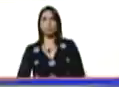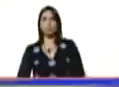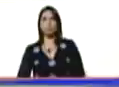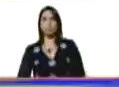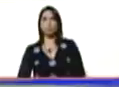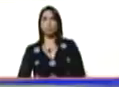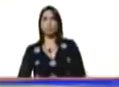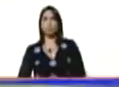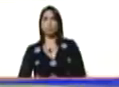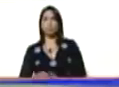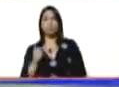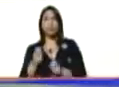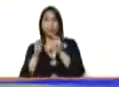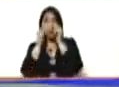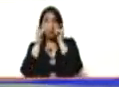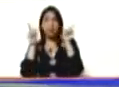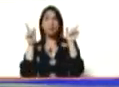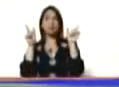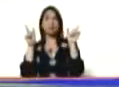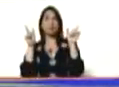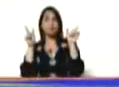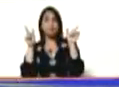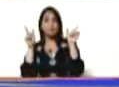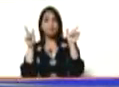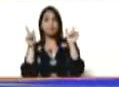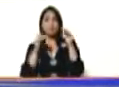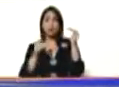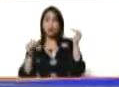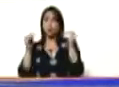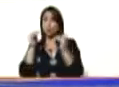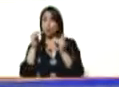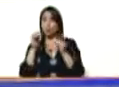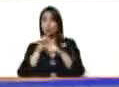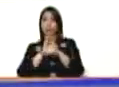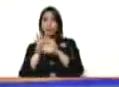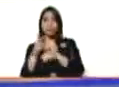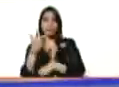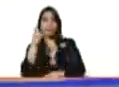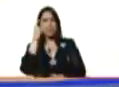Algo increíble, ¿no? Superó el coronavirus en 3 días.